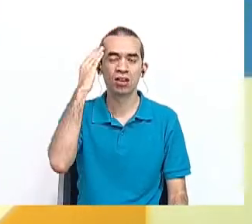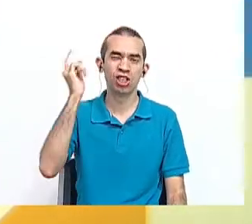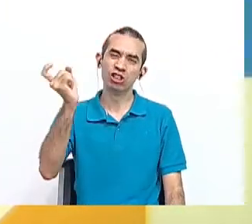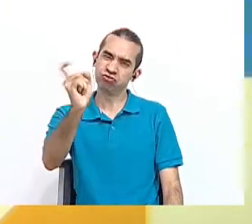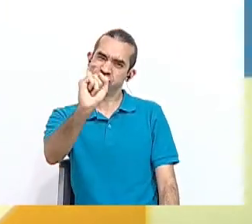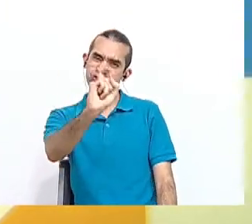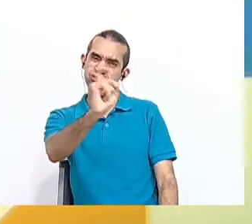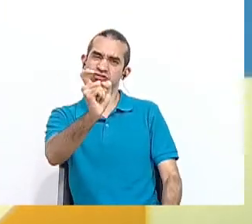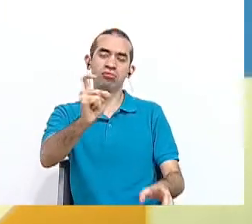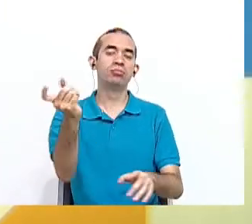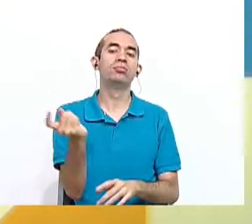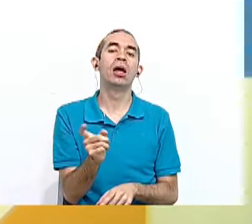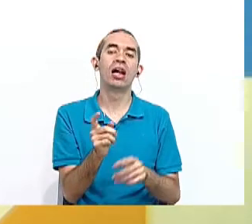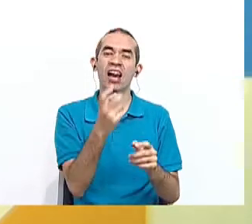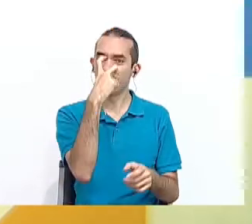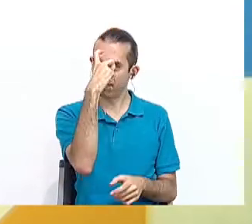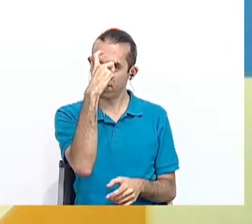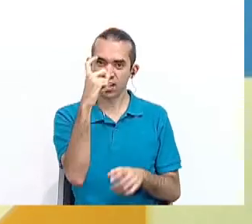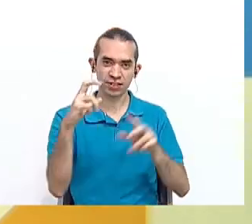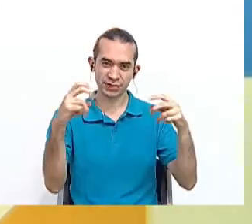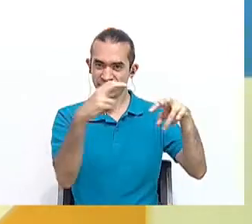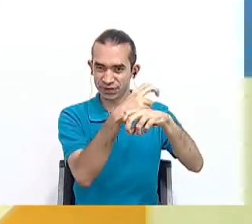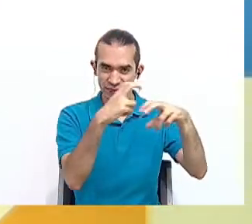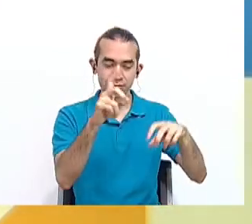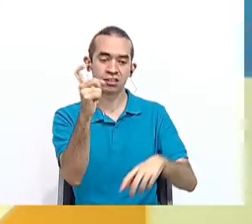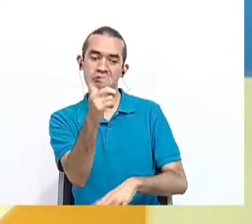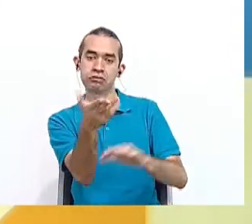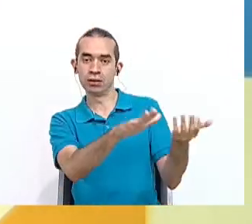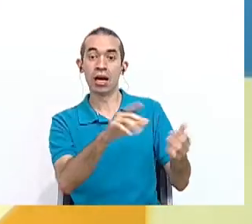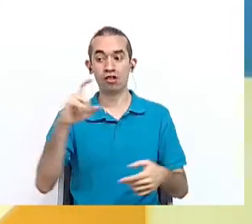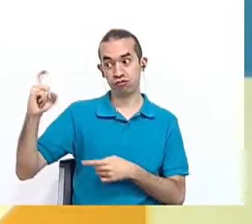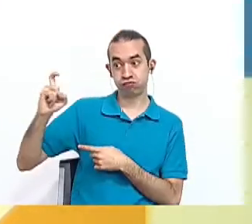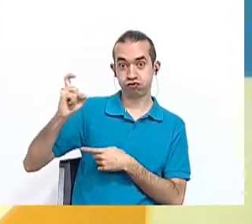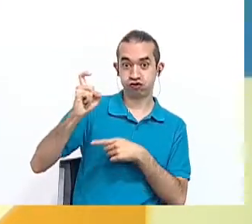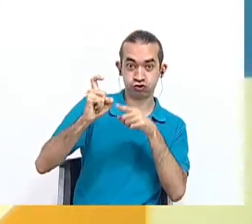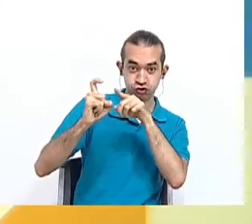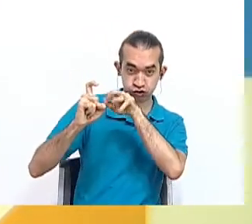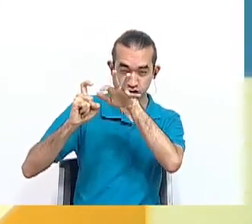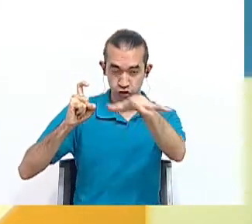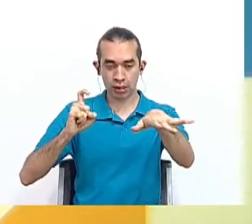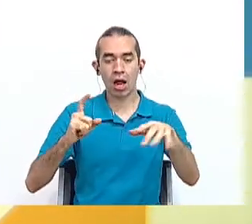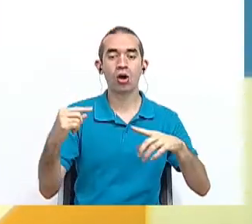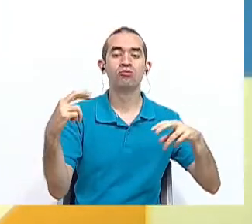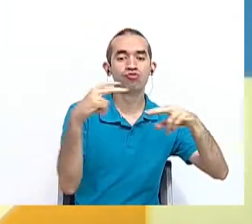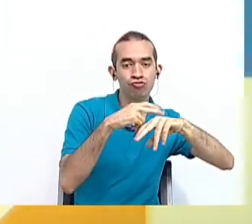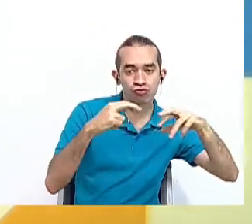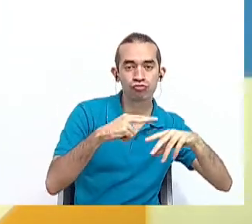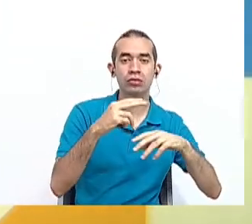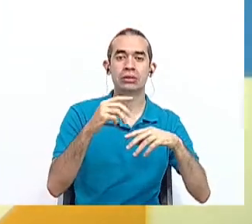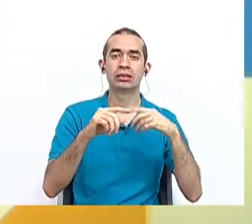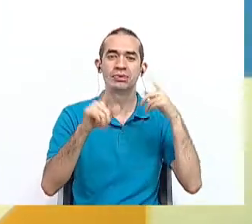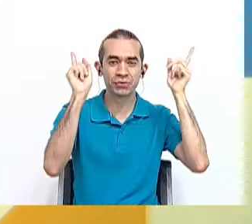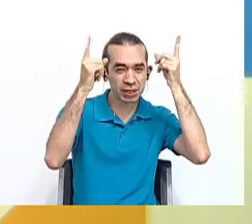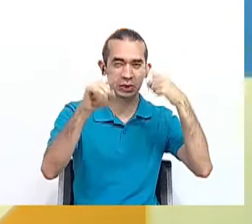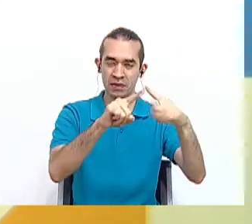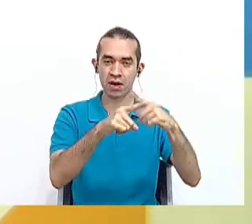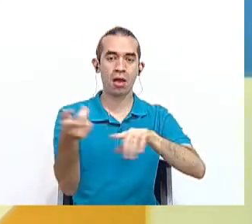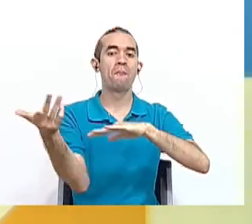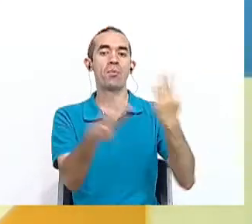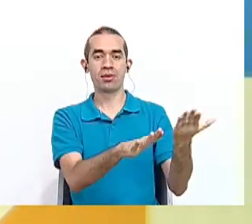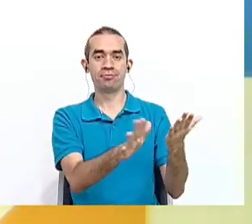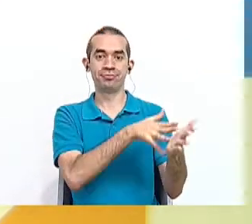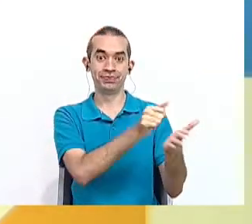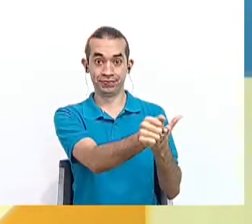insecticidas, correcto. Tenemos los insecticidas ahí para eliminar cualquier insecto que nos moleste. Todos esos